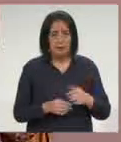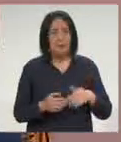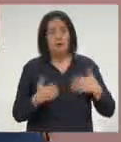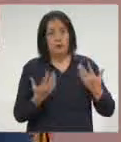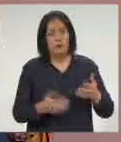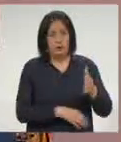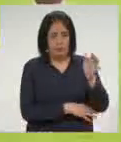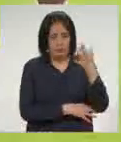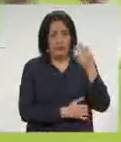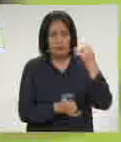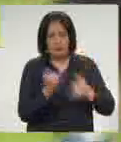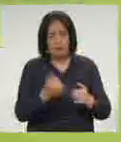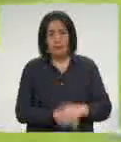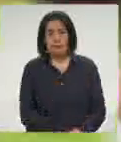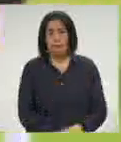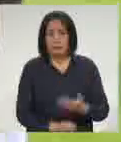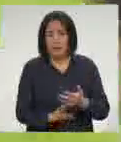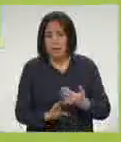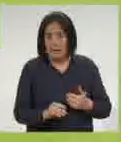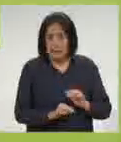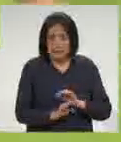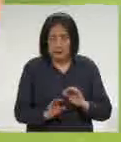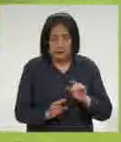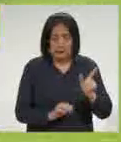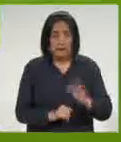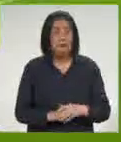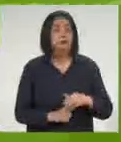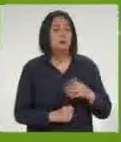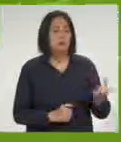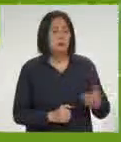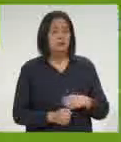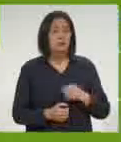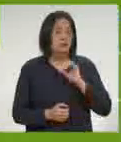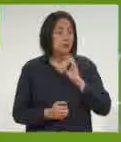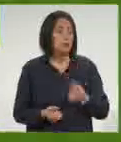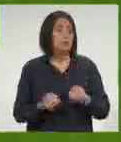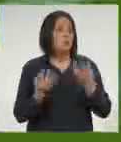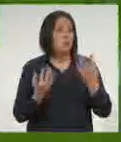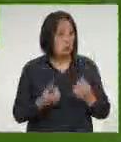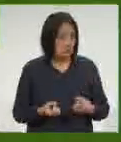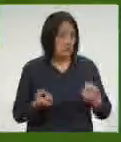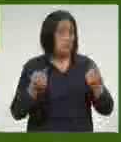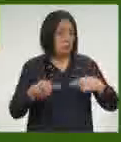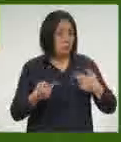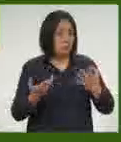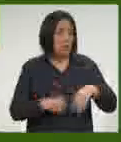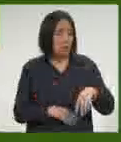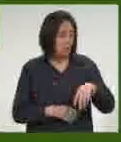al final antes de la despedida man digo no dudó en dar su pronóstico de cómo le irá a la selección